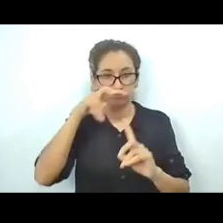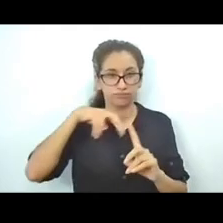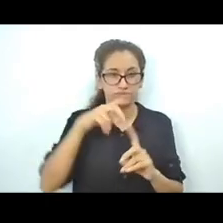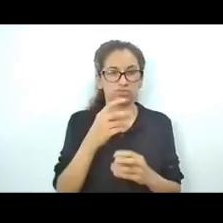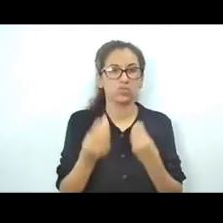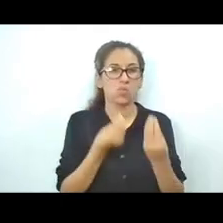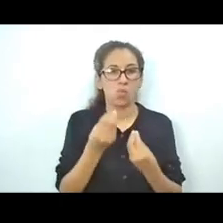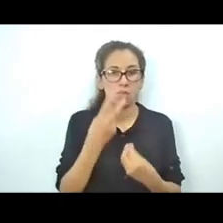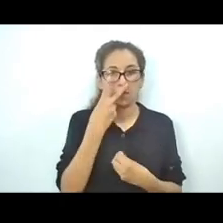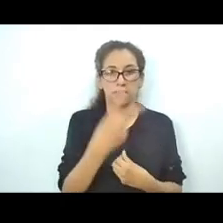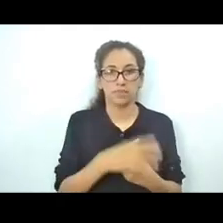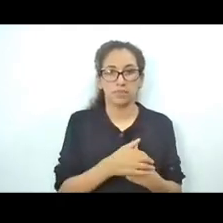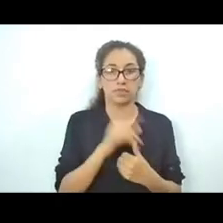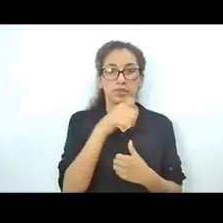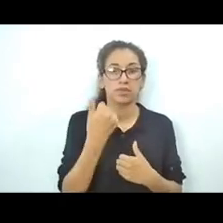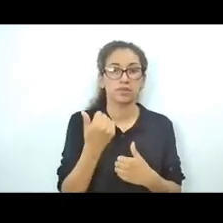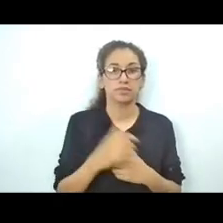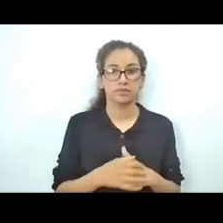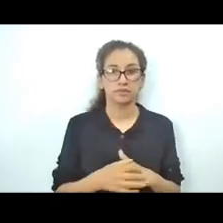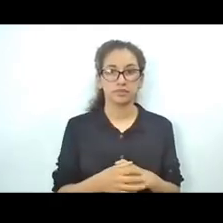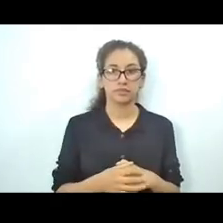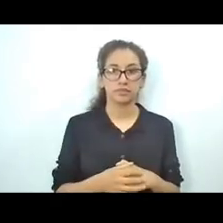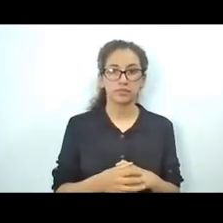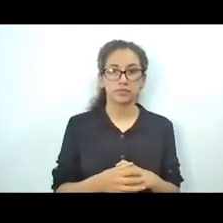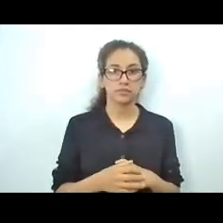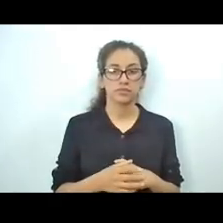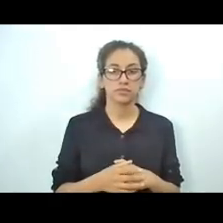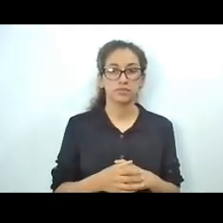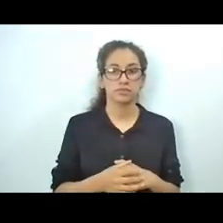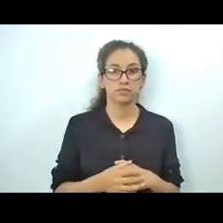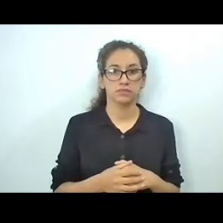referencia. Las lesiones en el pene,